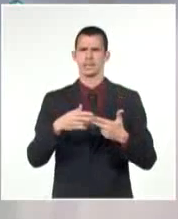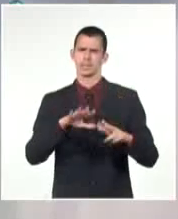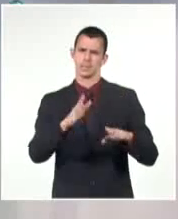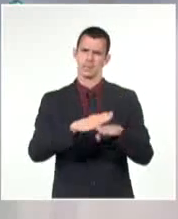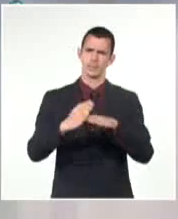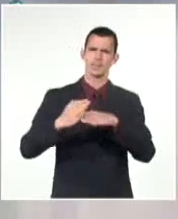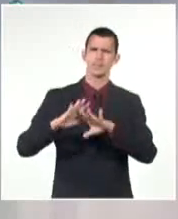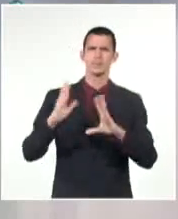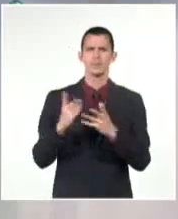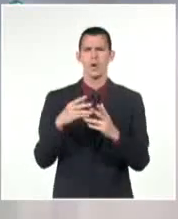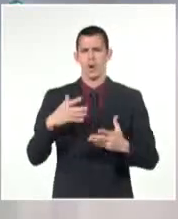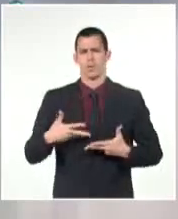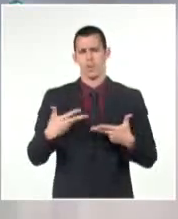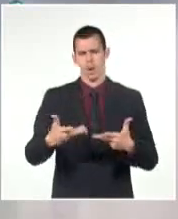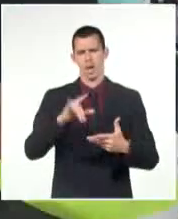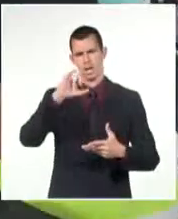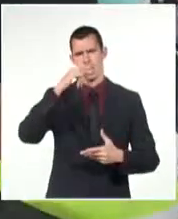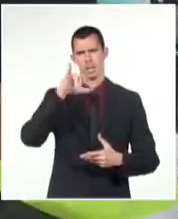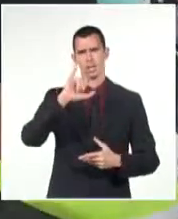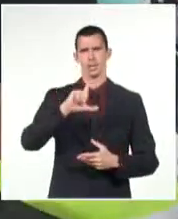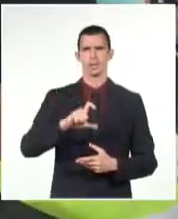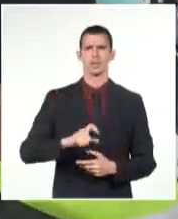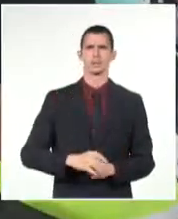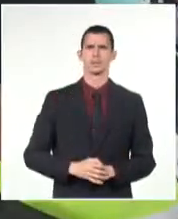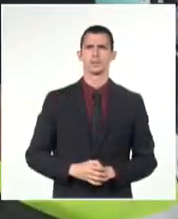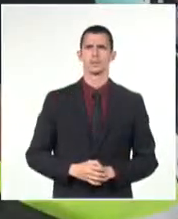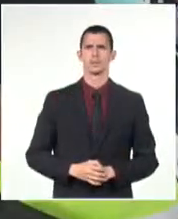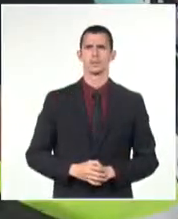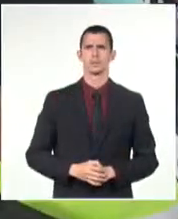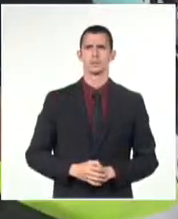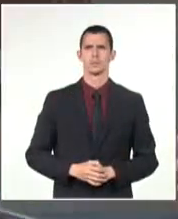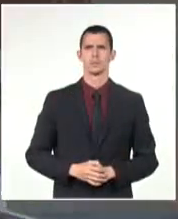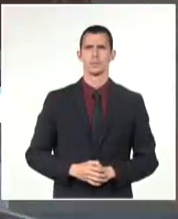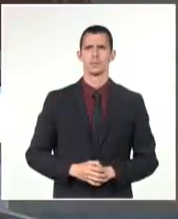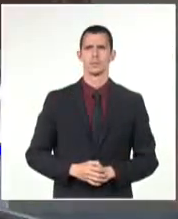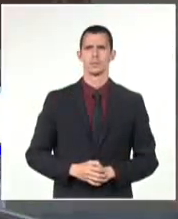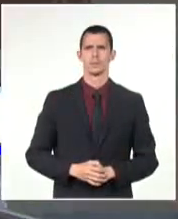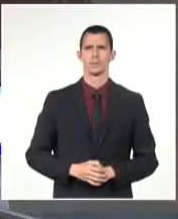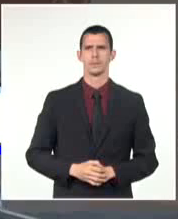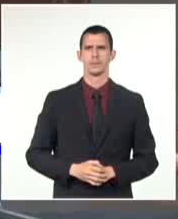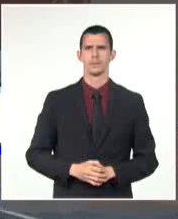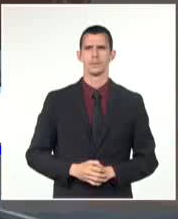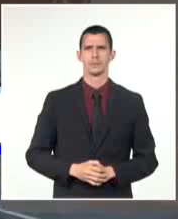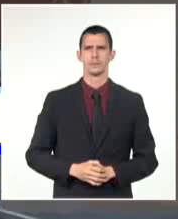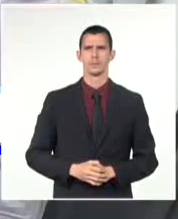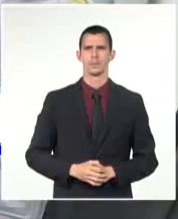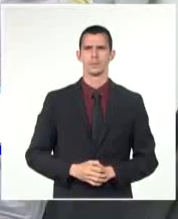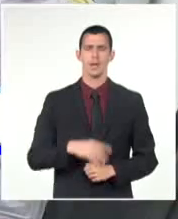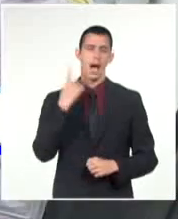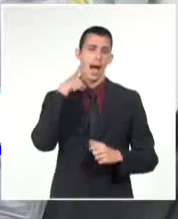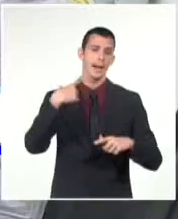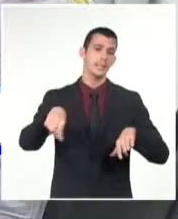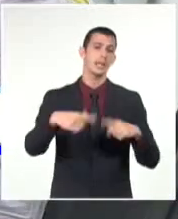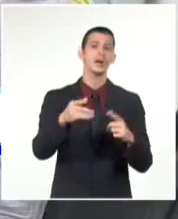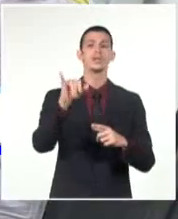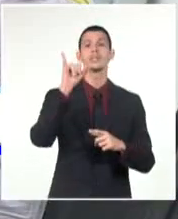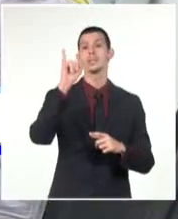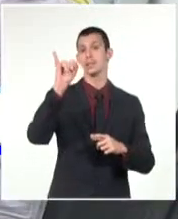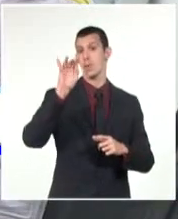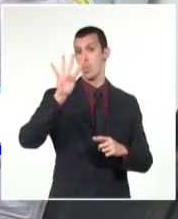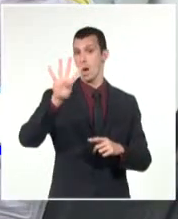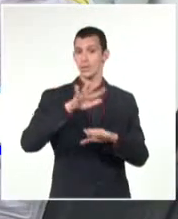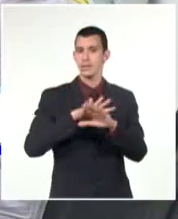a la emblemática institución cultural. El programa de acciones por el aniversario 64 del ICAI comprende el estreno